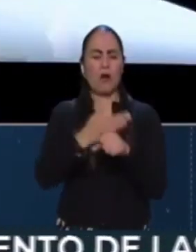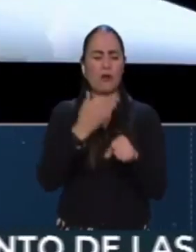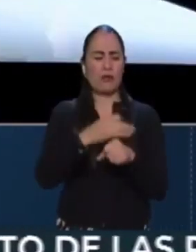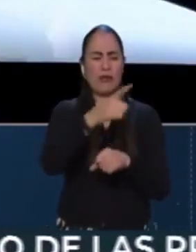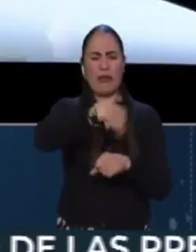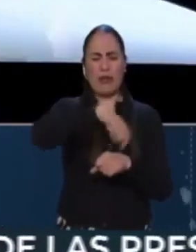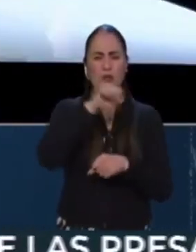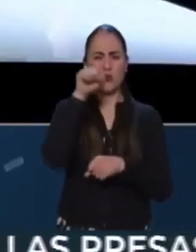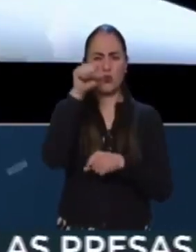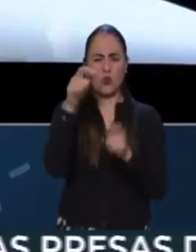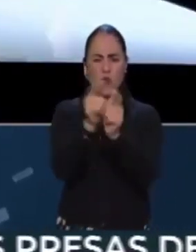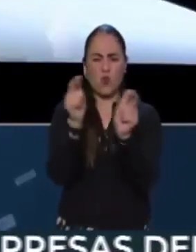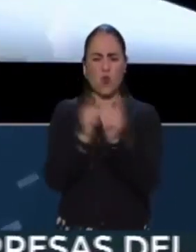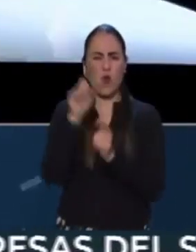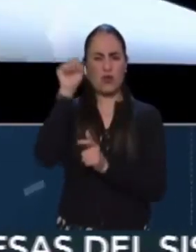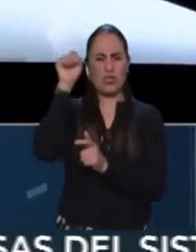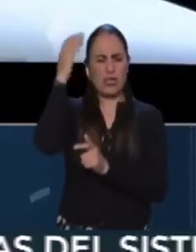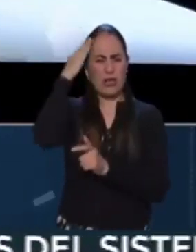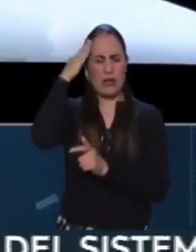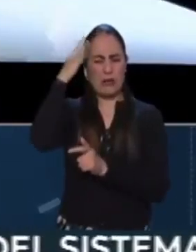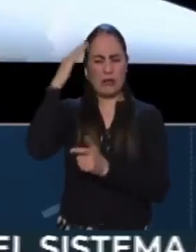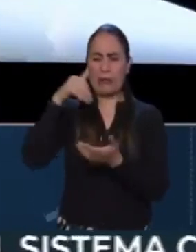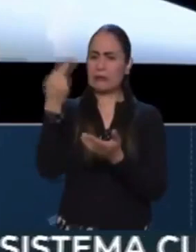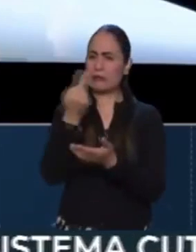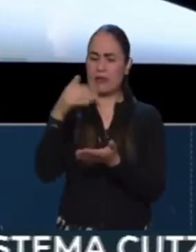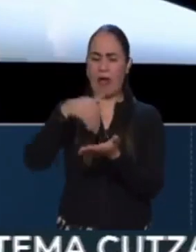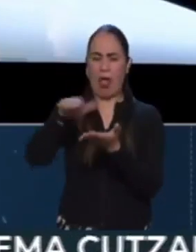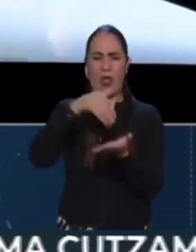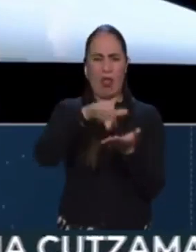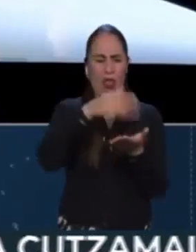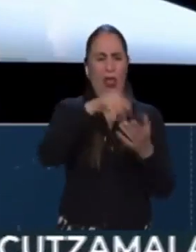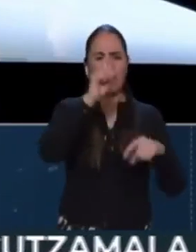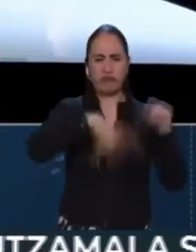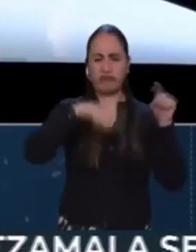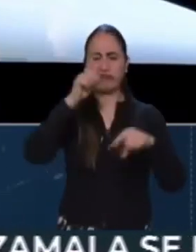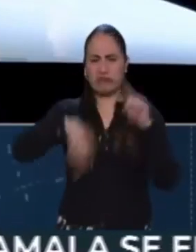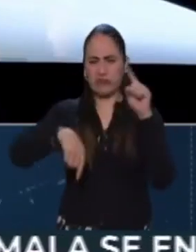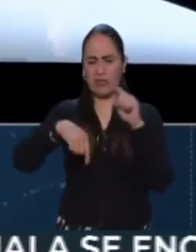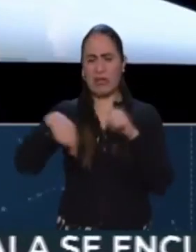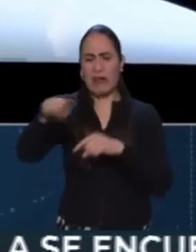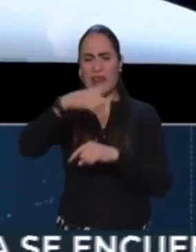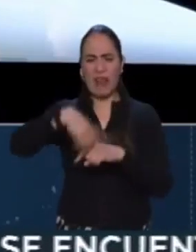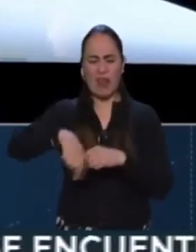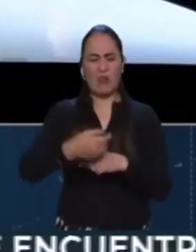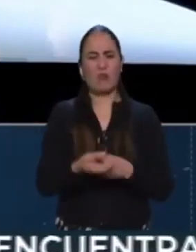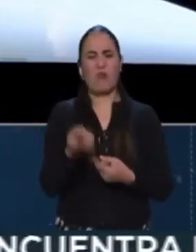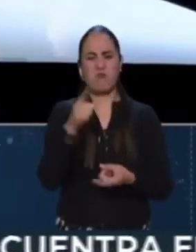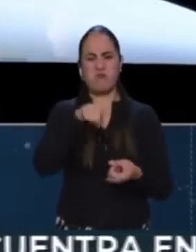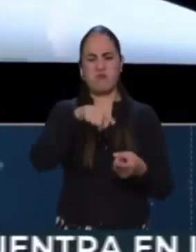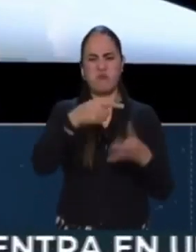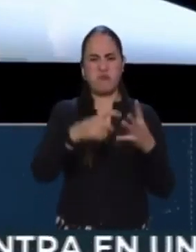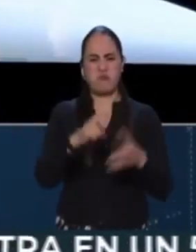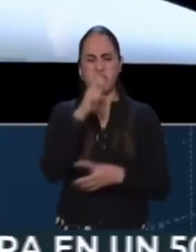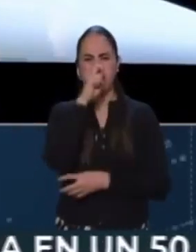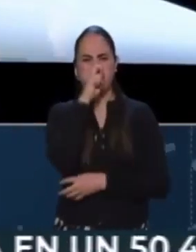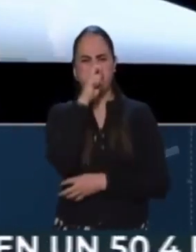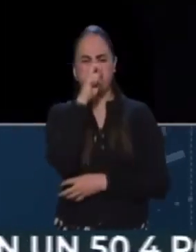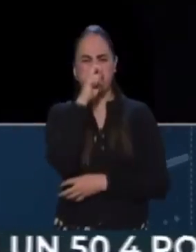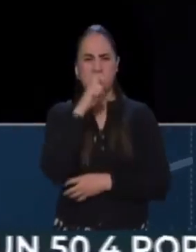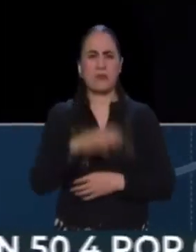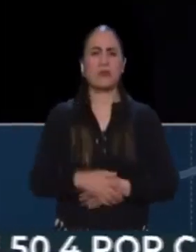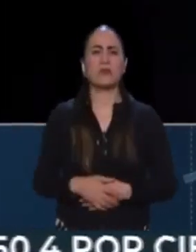camarilla sindical que sometió a Pemex y a los trabajadores a